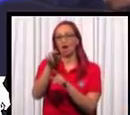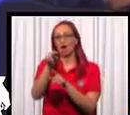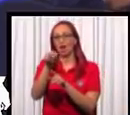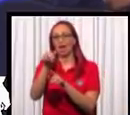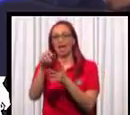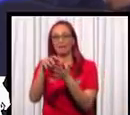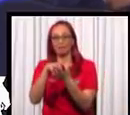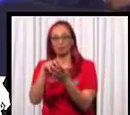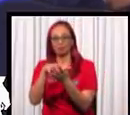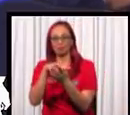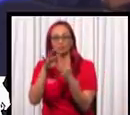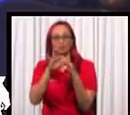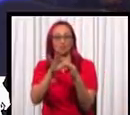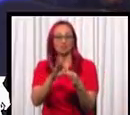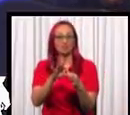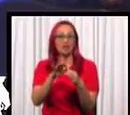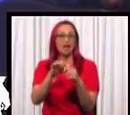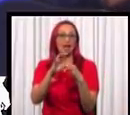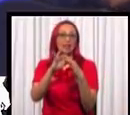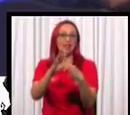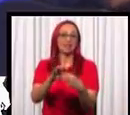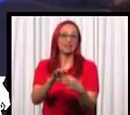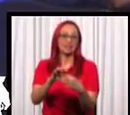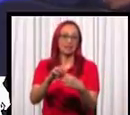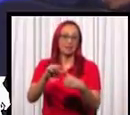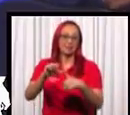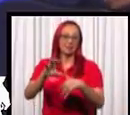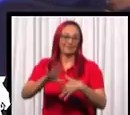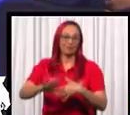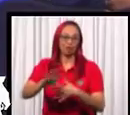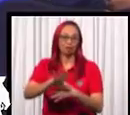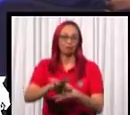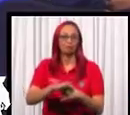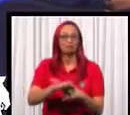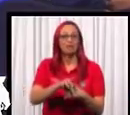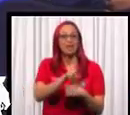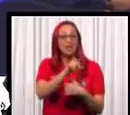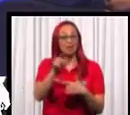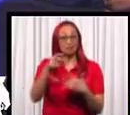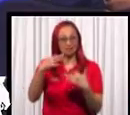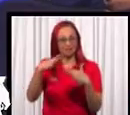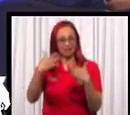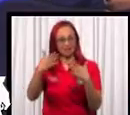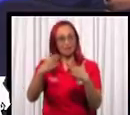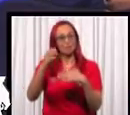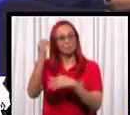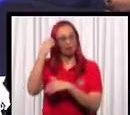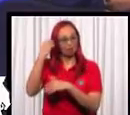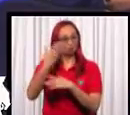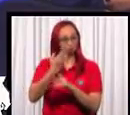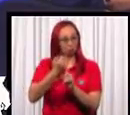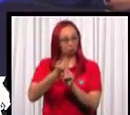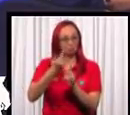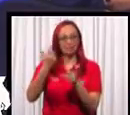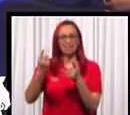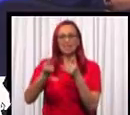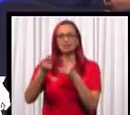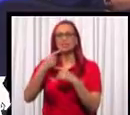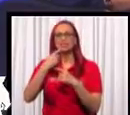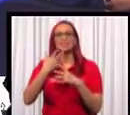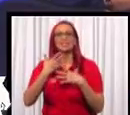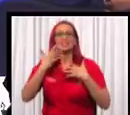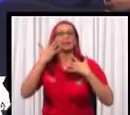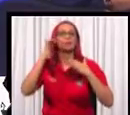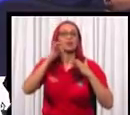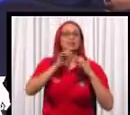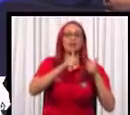la Alianza del Pacífico? Ellos ya emitieron sus criterios. ¿Qué es lo que ellos dicen? ¿Por qué están en desacuerdo